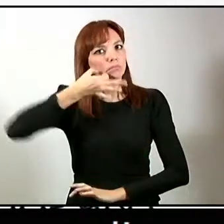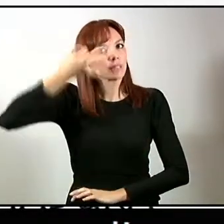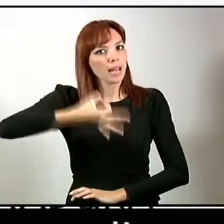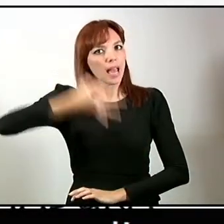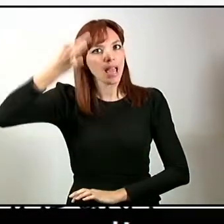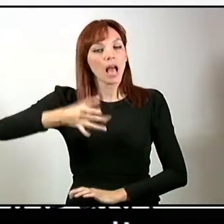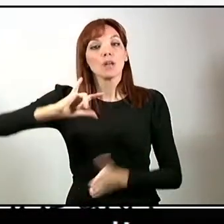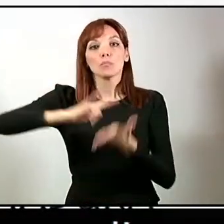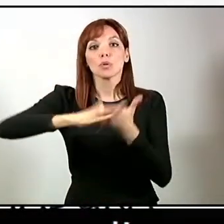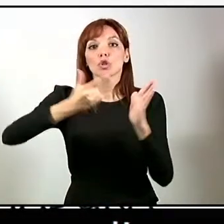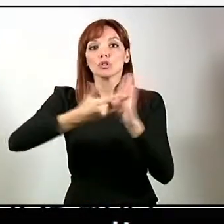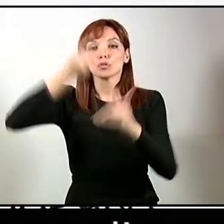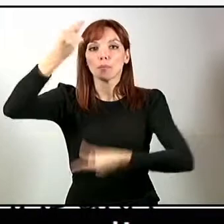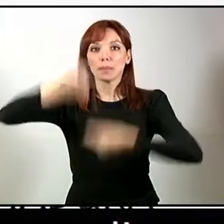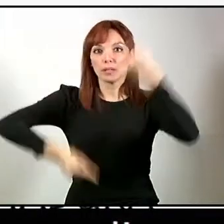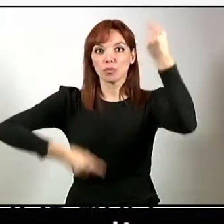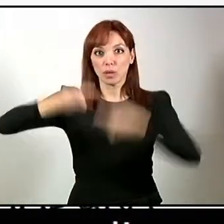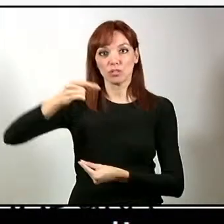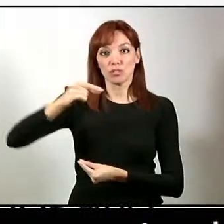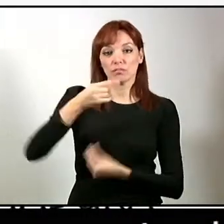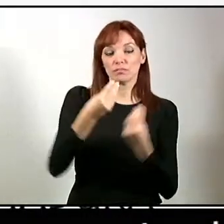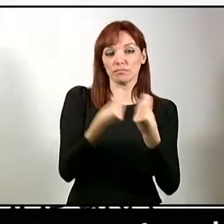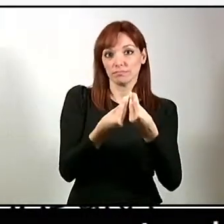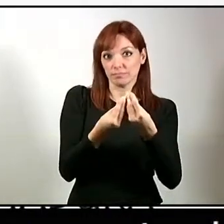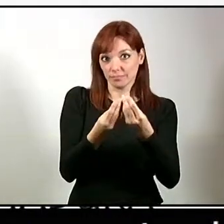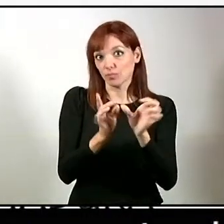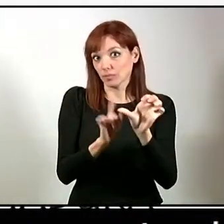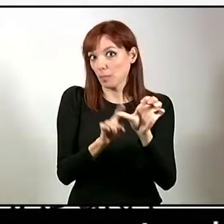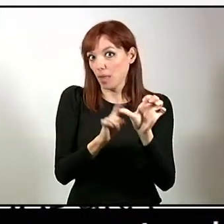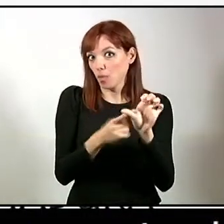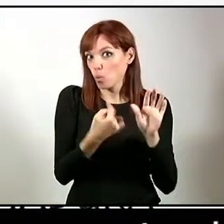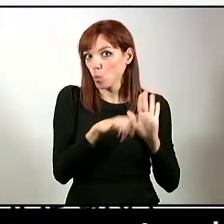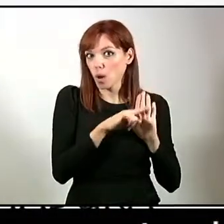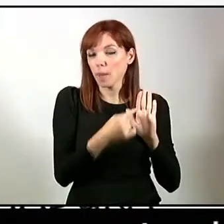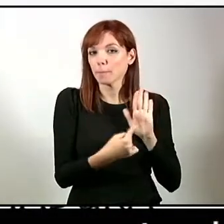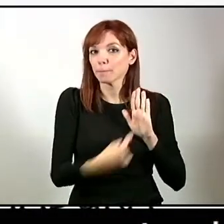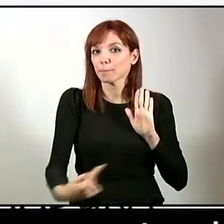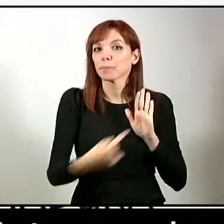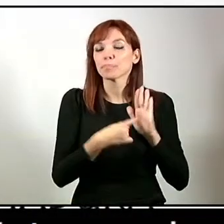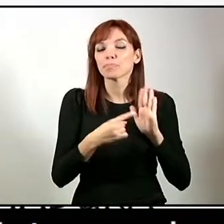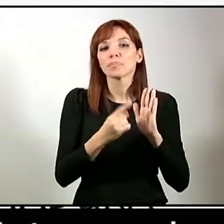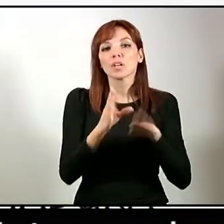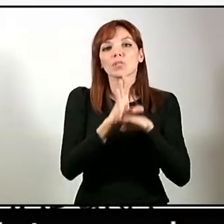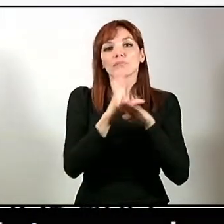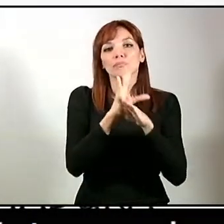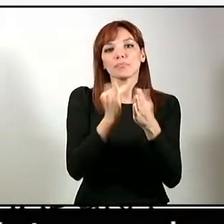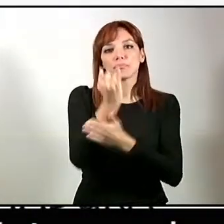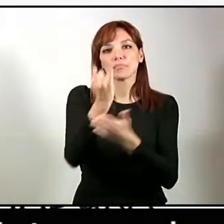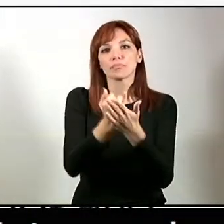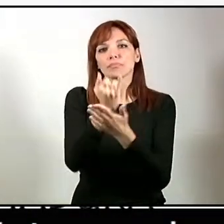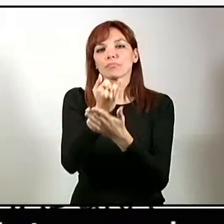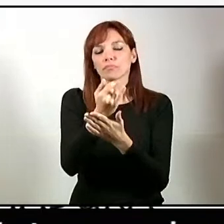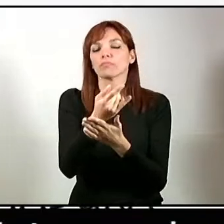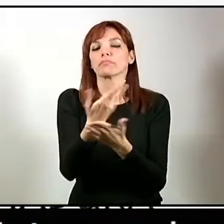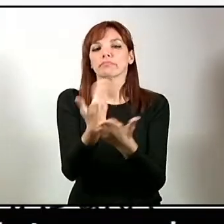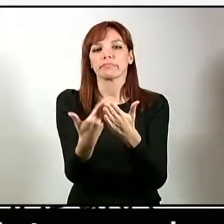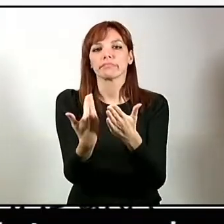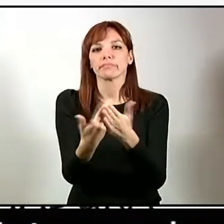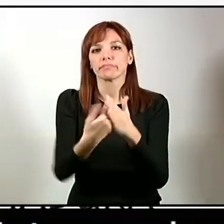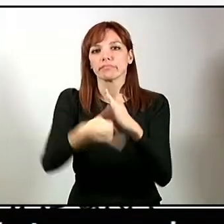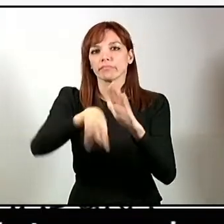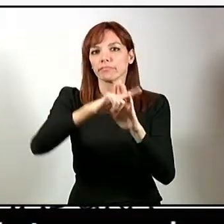en el proyecto de presupuestos de la Comunidad Autónoma de Extremadura, en la Consejería de Agricultura, constan para el